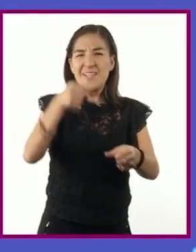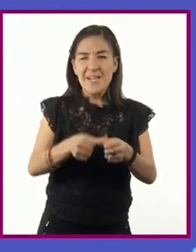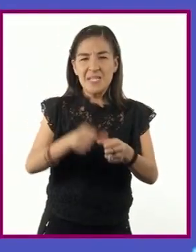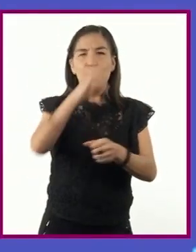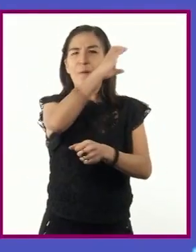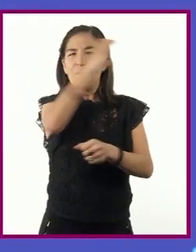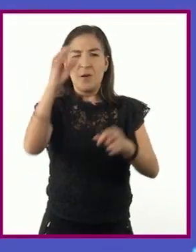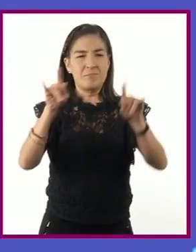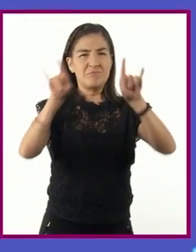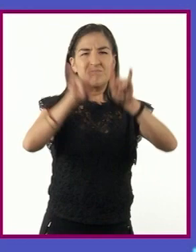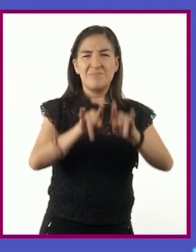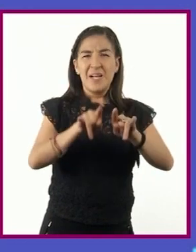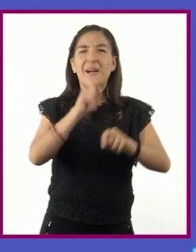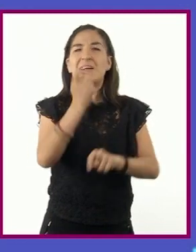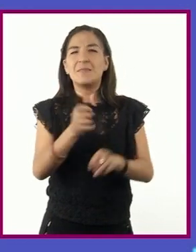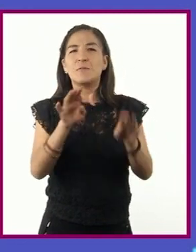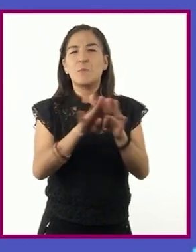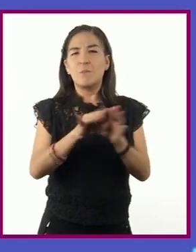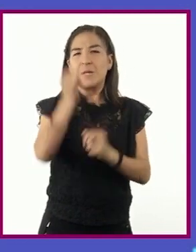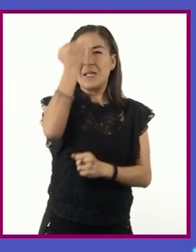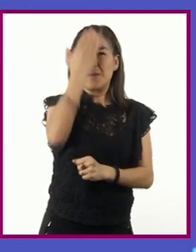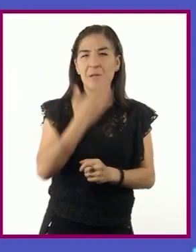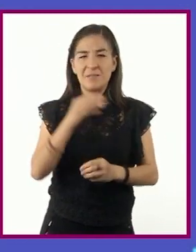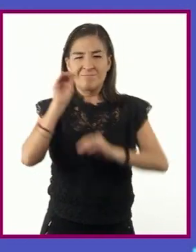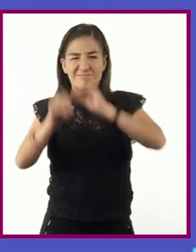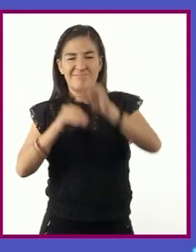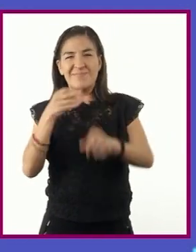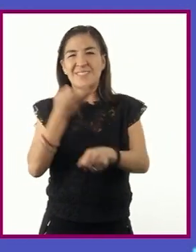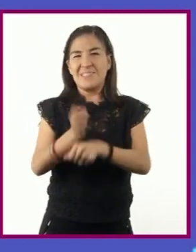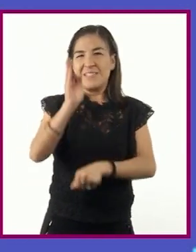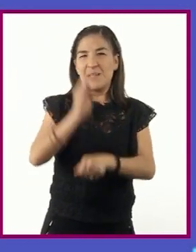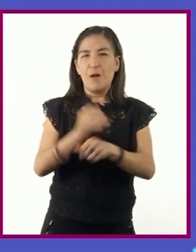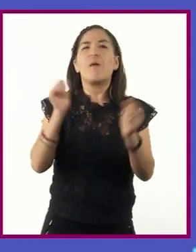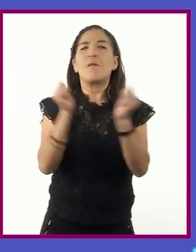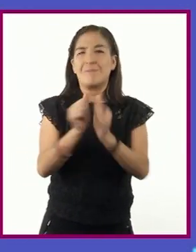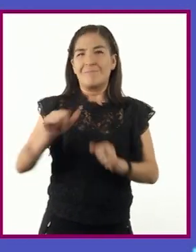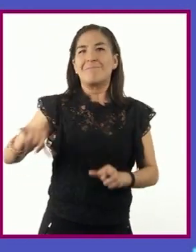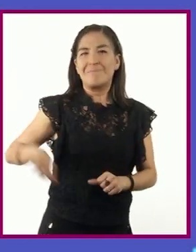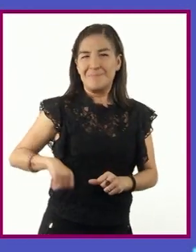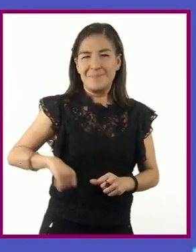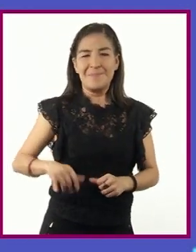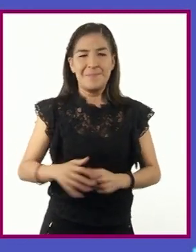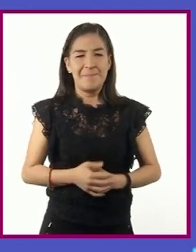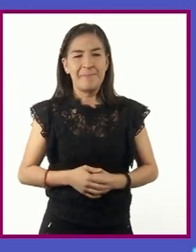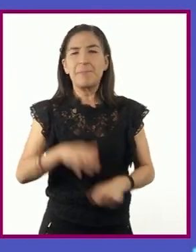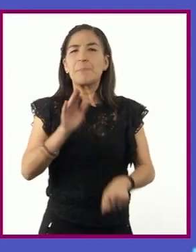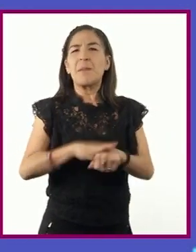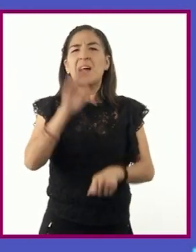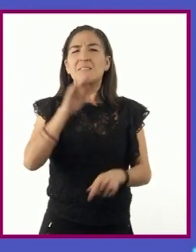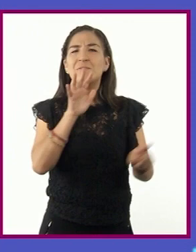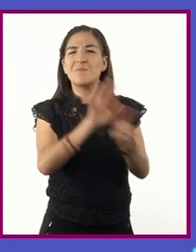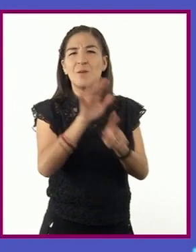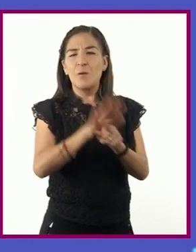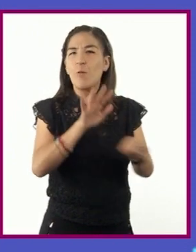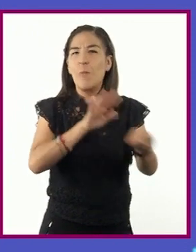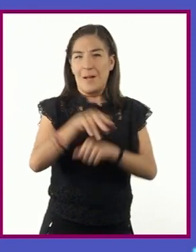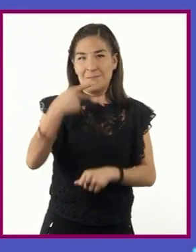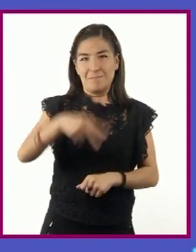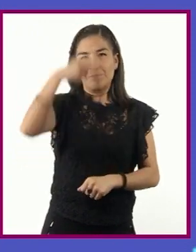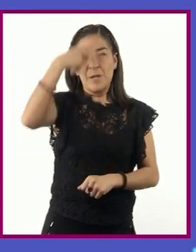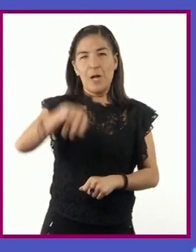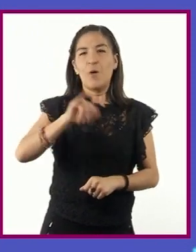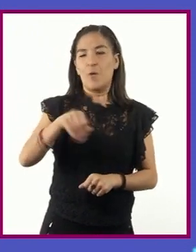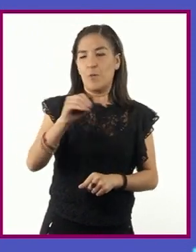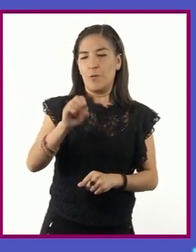fotografías, signos diversos e imágenes pictóricas realmente interesantes. El más famoso poeta visual de México es